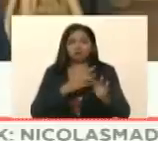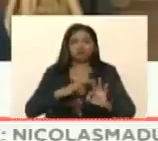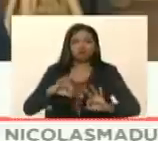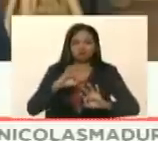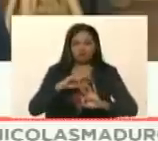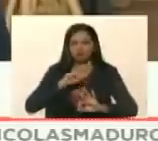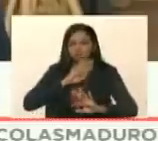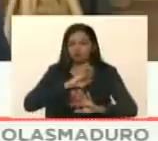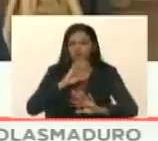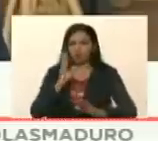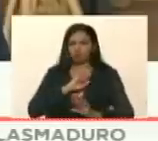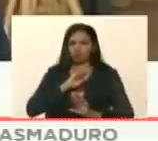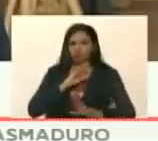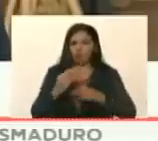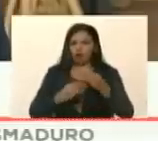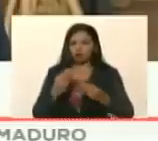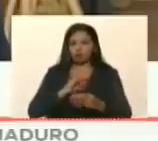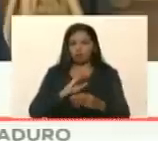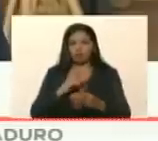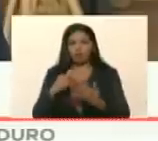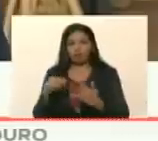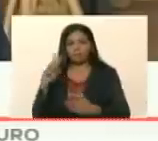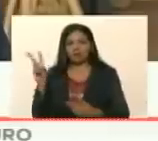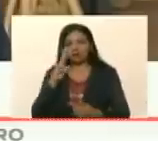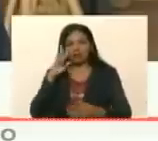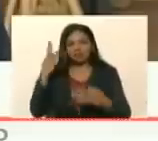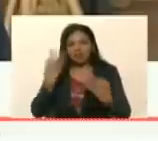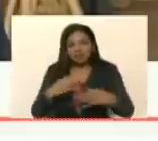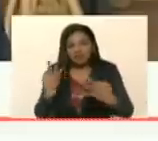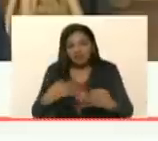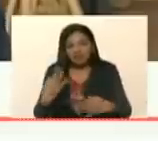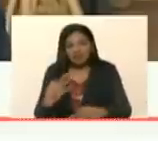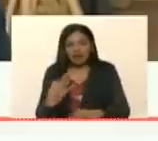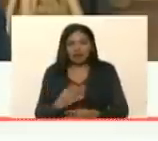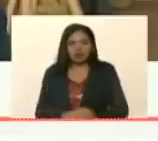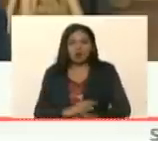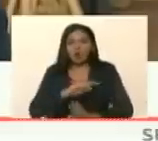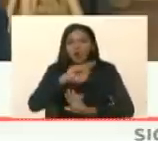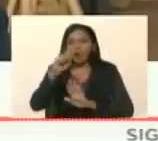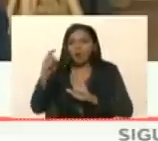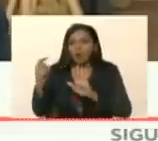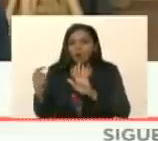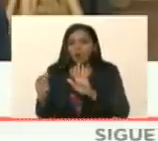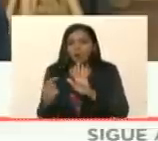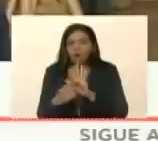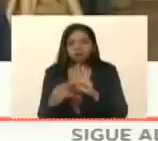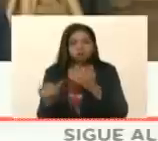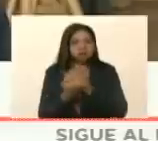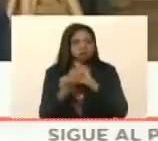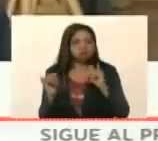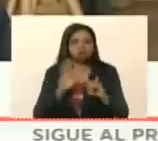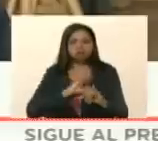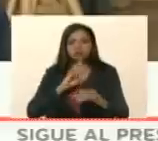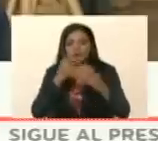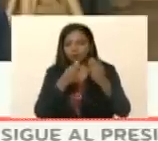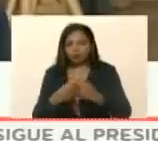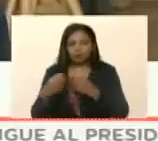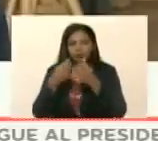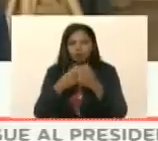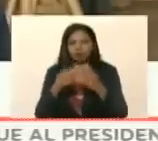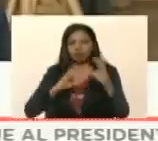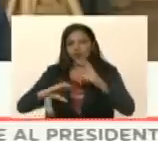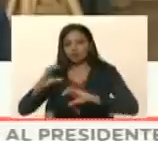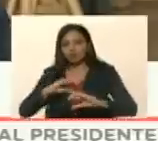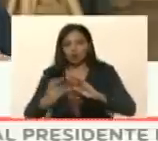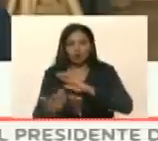nadie. Una Venezuela de verdad, de verdad, de verdad, total y absolutamente independiente en lo económico, en lo científico, en